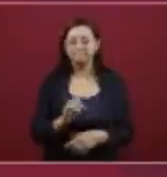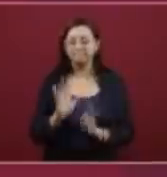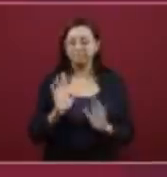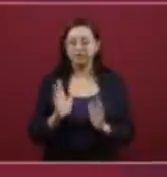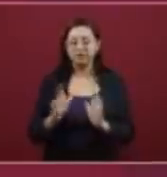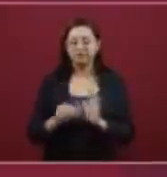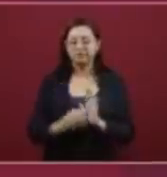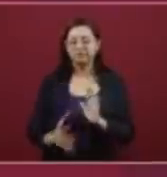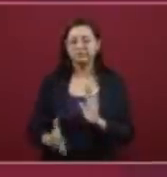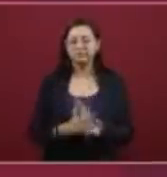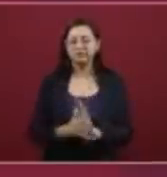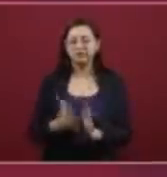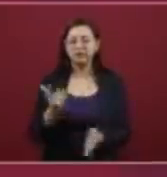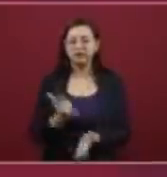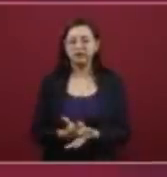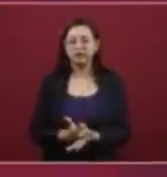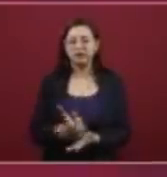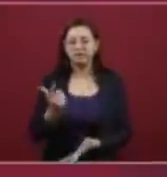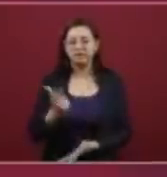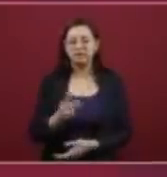En la Constitución,